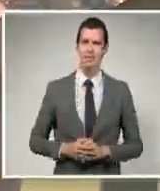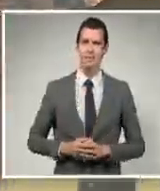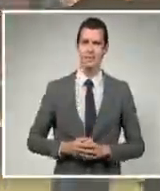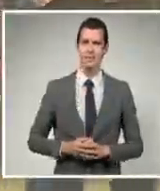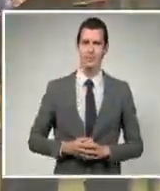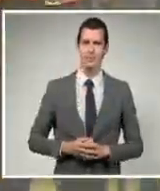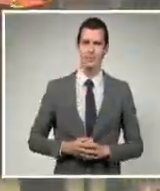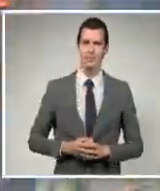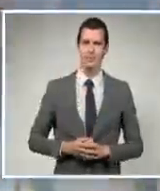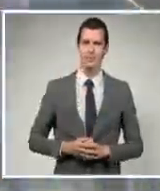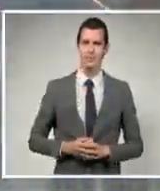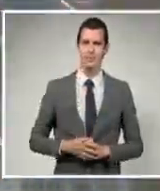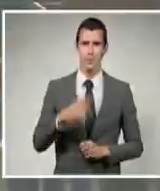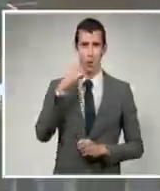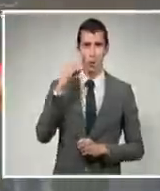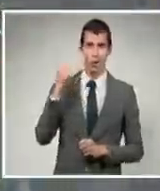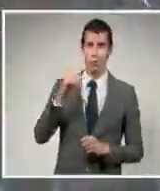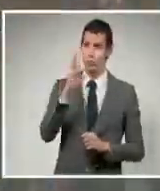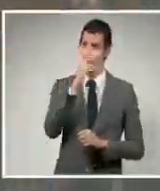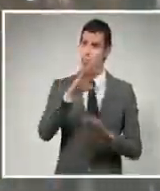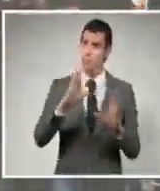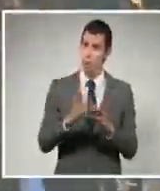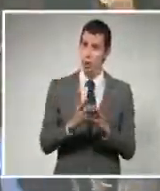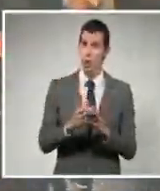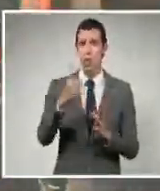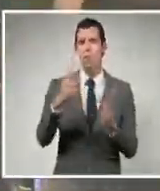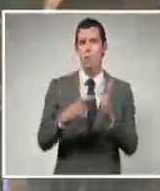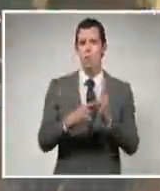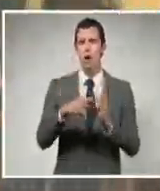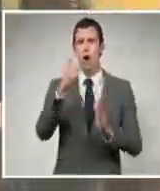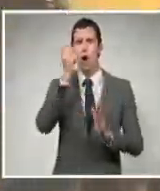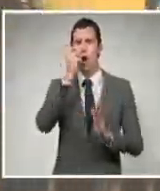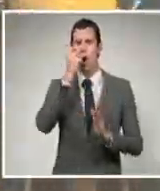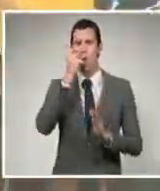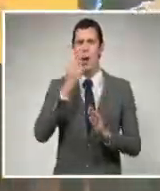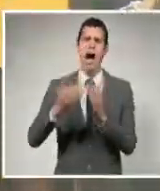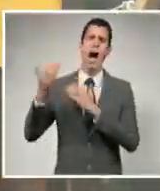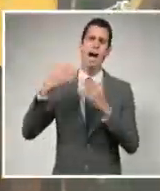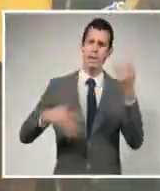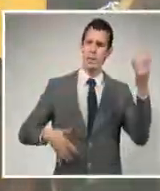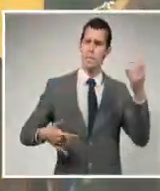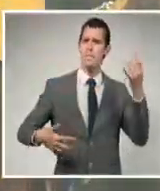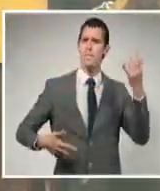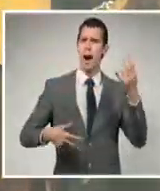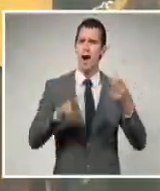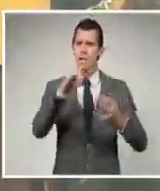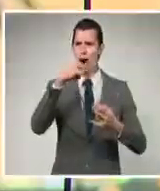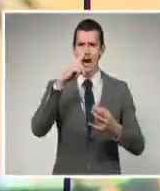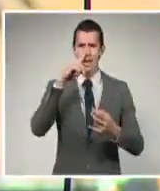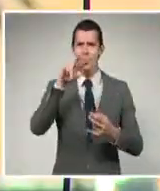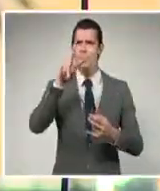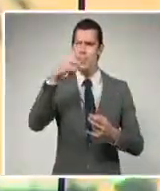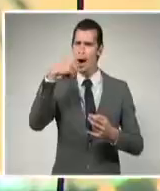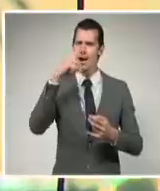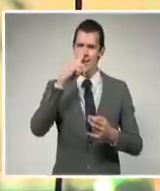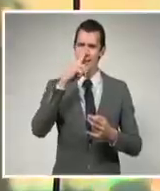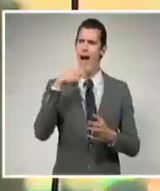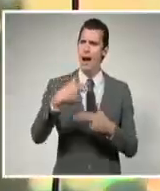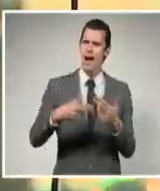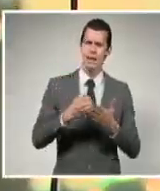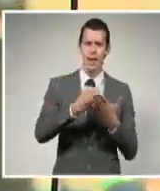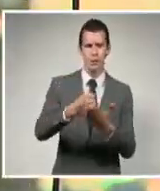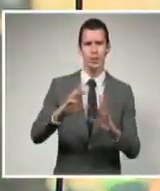iniciativa, impulsada en gran parte por el maestro Adalberto Álvarez, reafirma la importancia en nuestra historia cultural de esta expresión